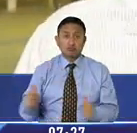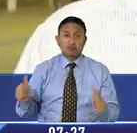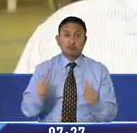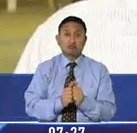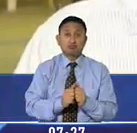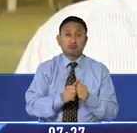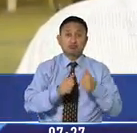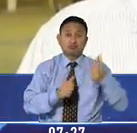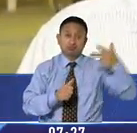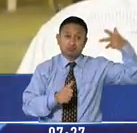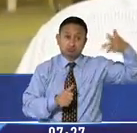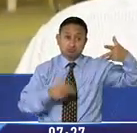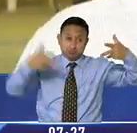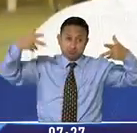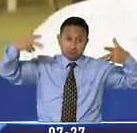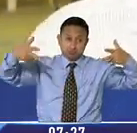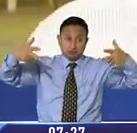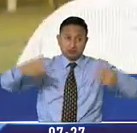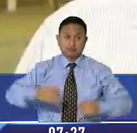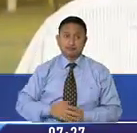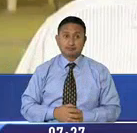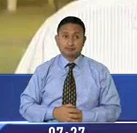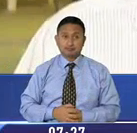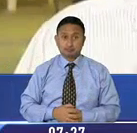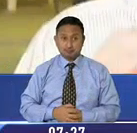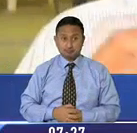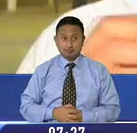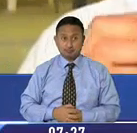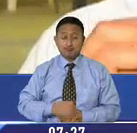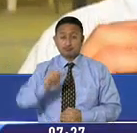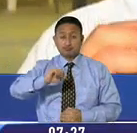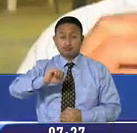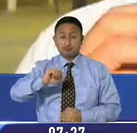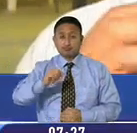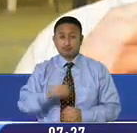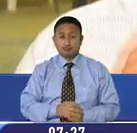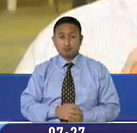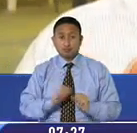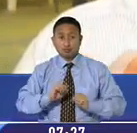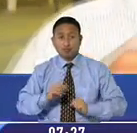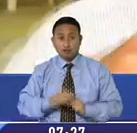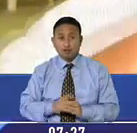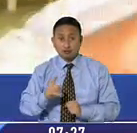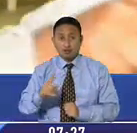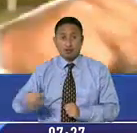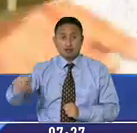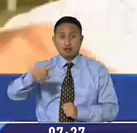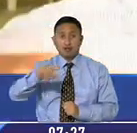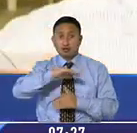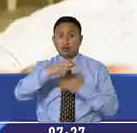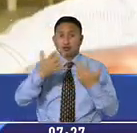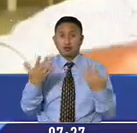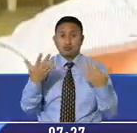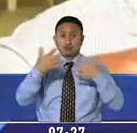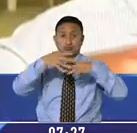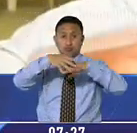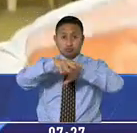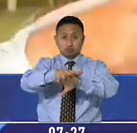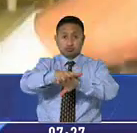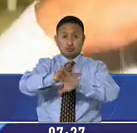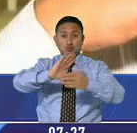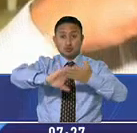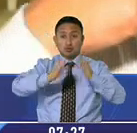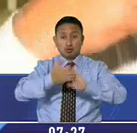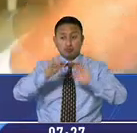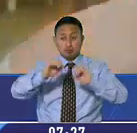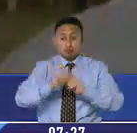cámara de videovigilancia comunitaria, de tal suerte que se pueda articular con la comunidad, pueda